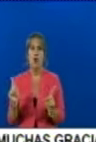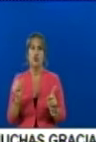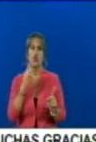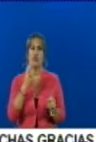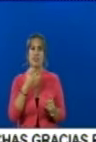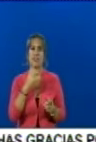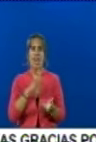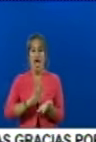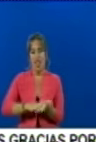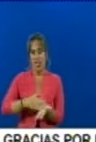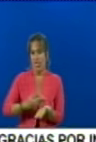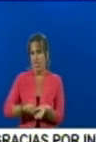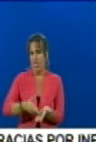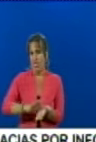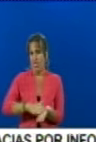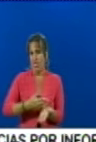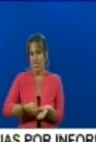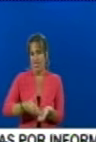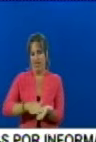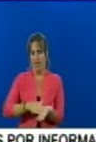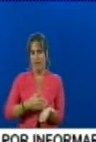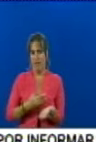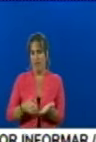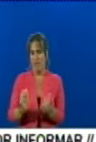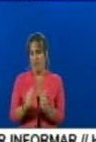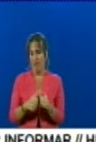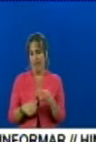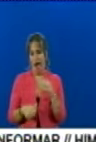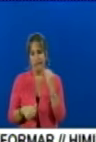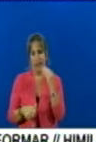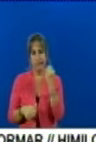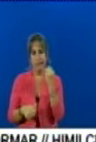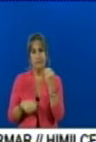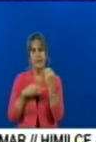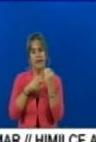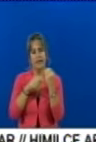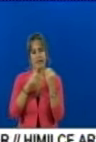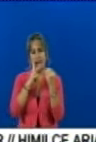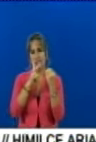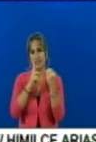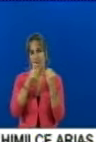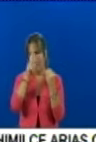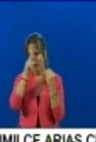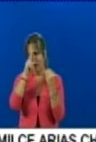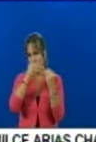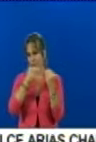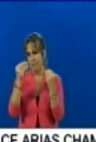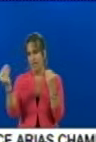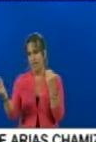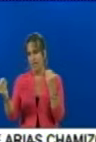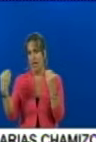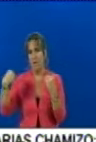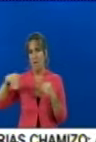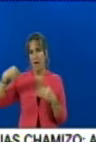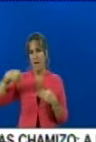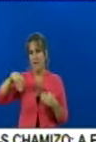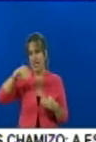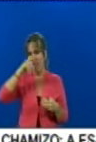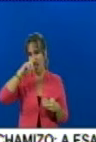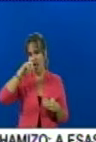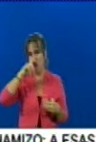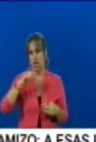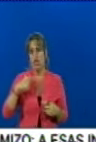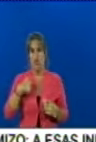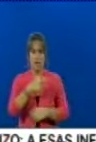una crema untable, también forma parte del sistema de atención a la salud pública, el Cremilá y la merienda escolar.